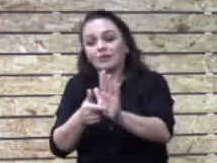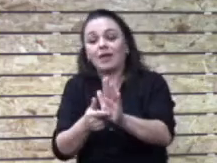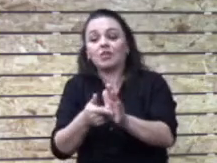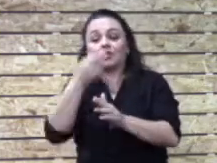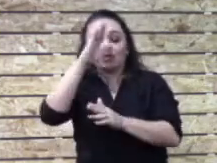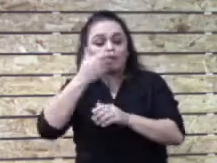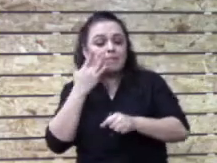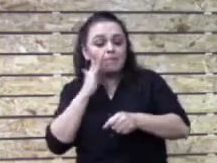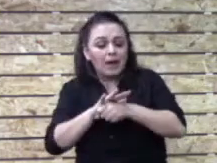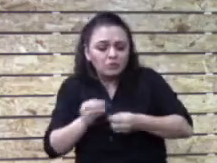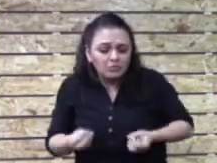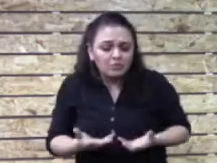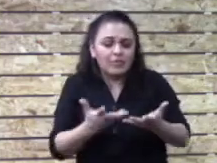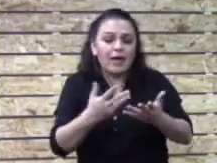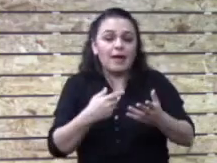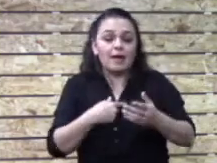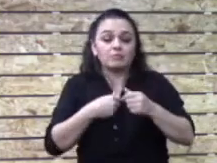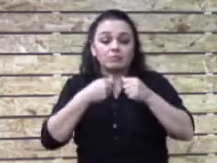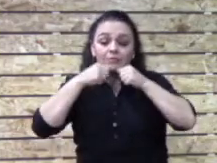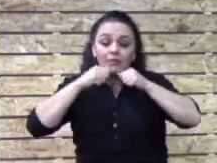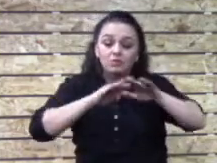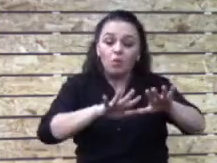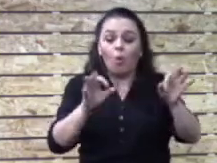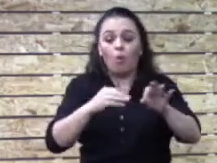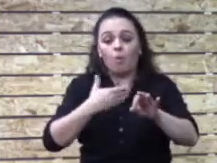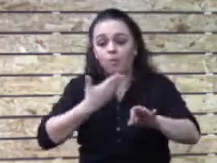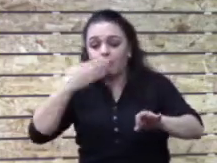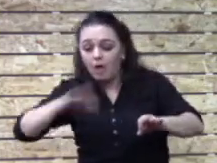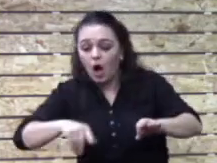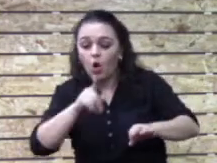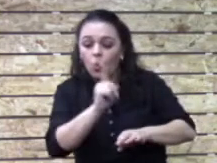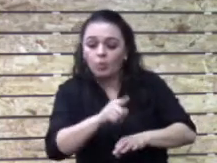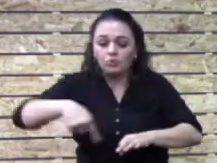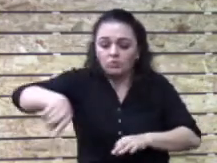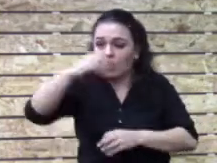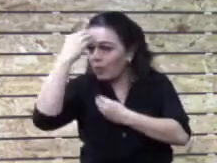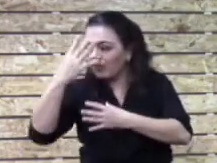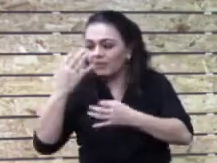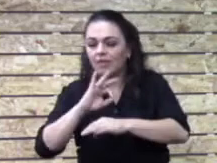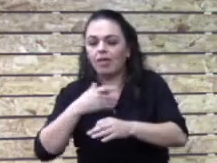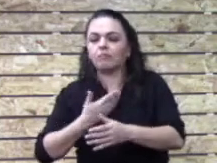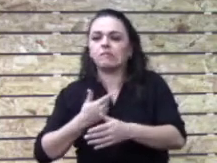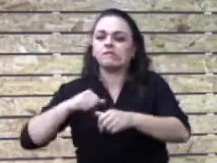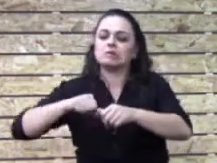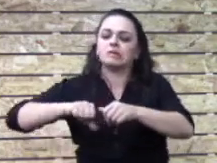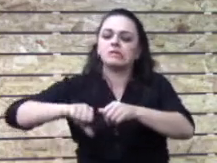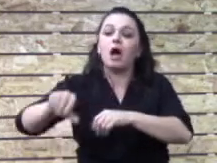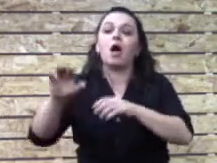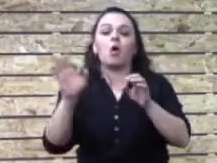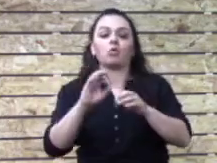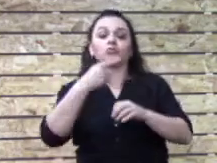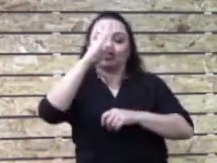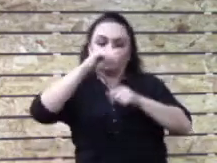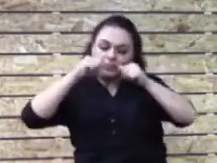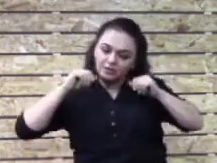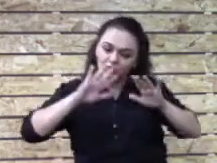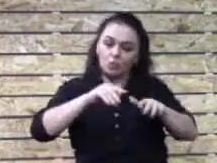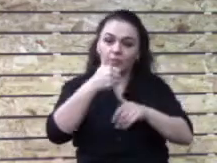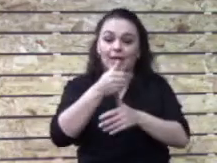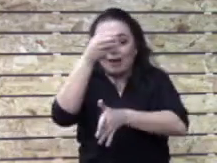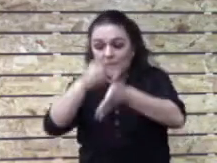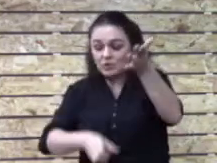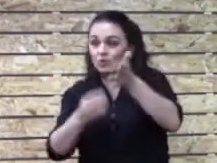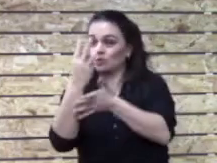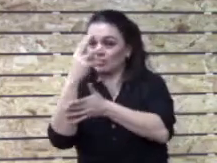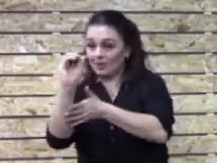impactó enormemente a usted la lectura de esos textos, pero son muy, muy impresionantes. Y toda esa maldición y toda esa bendición, dice capítulo 30, es para